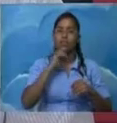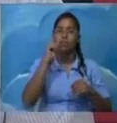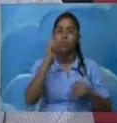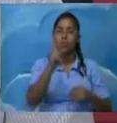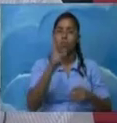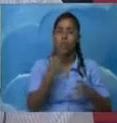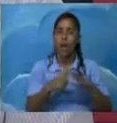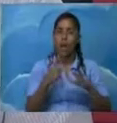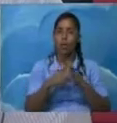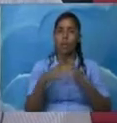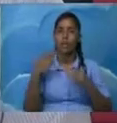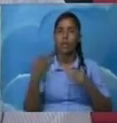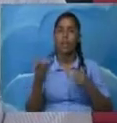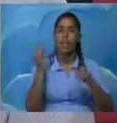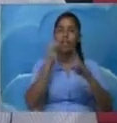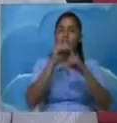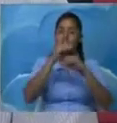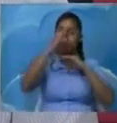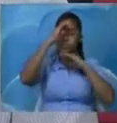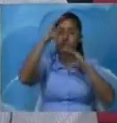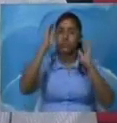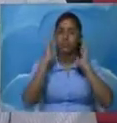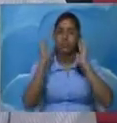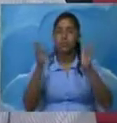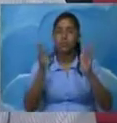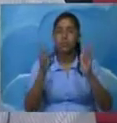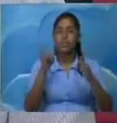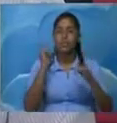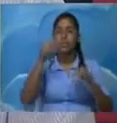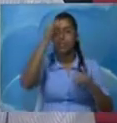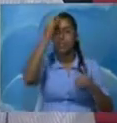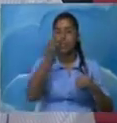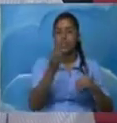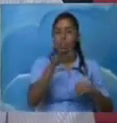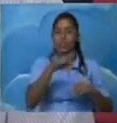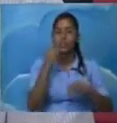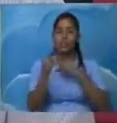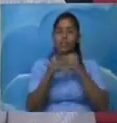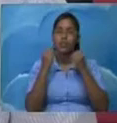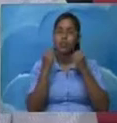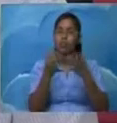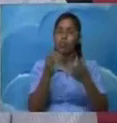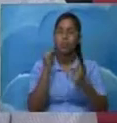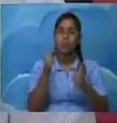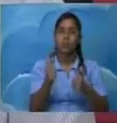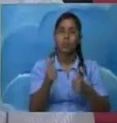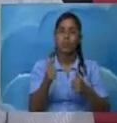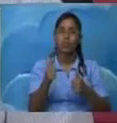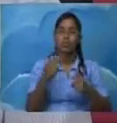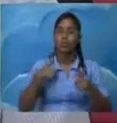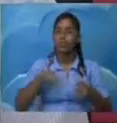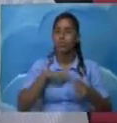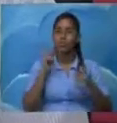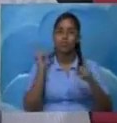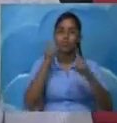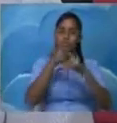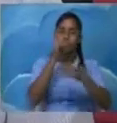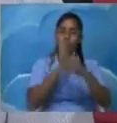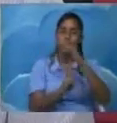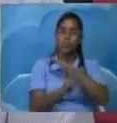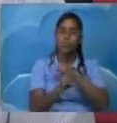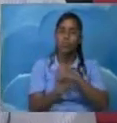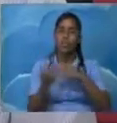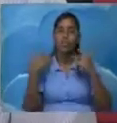una cosa que le llamó la atención, y creo que lo está haciendo muy bien. Nosotros nos unimos a su visión, hermano Puerta, y de vez en